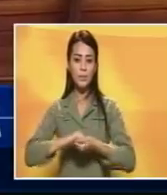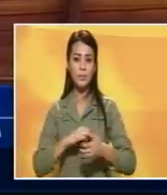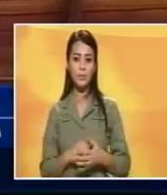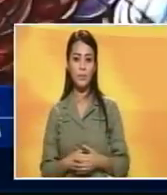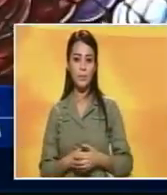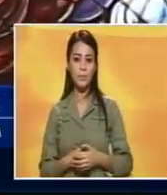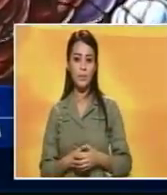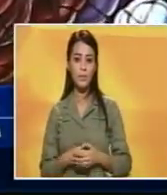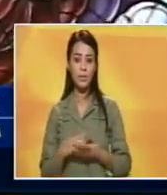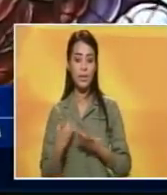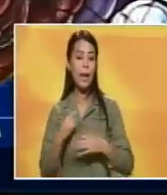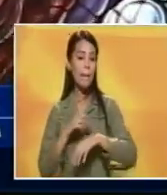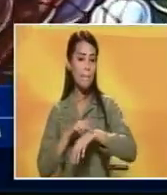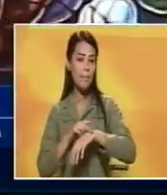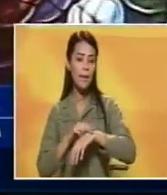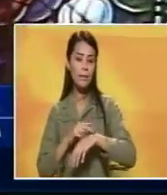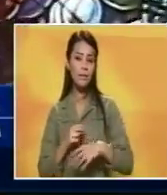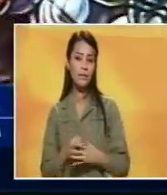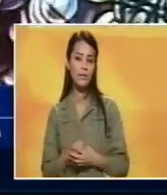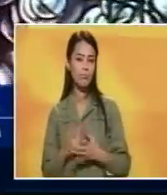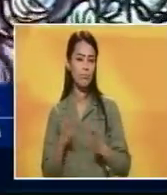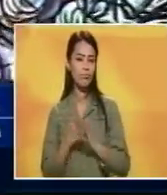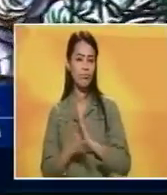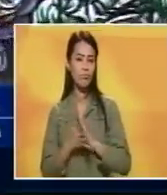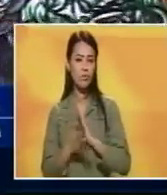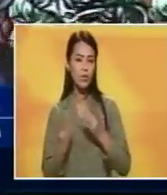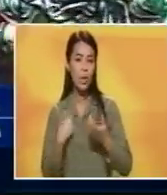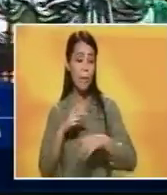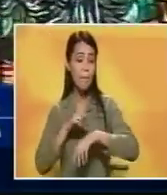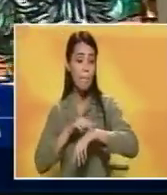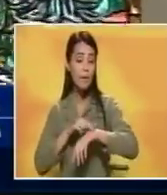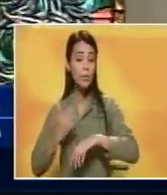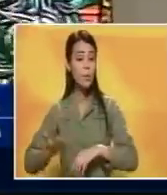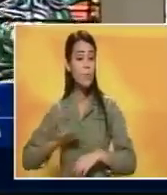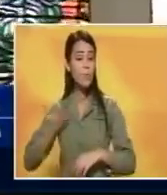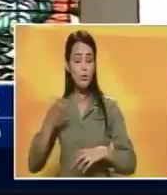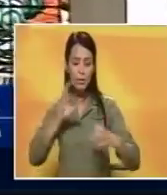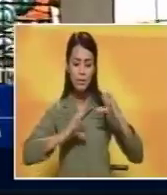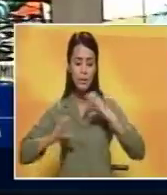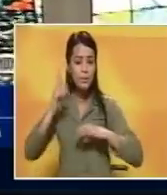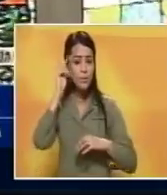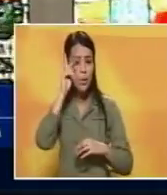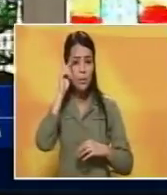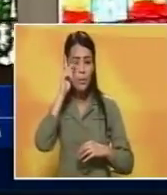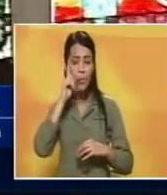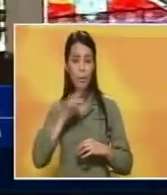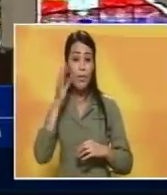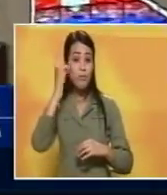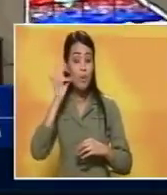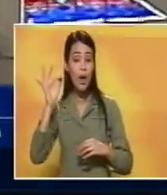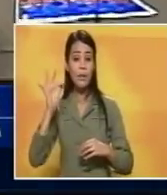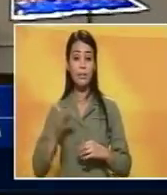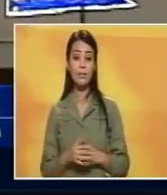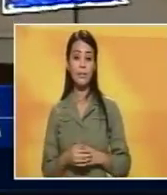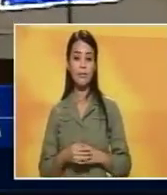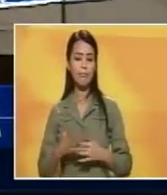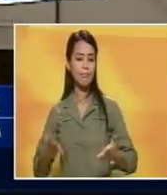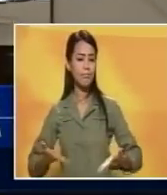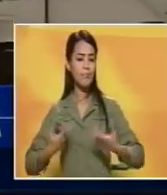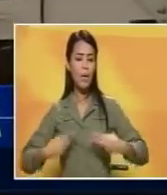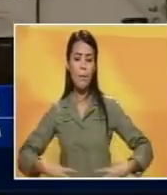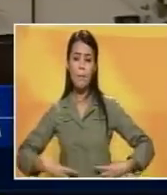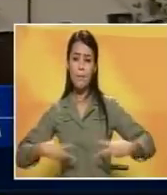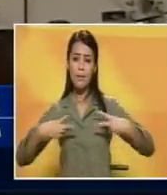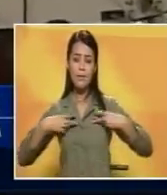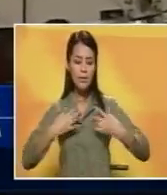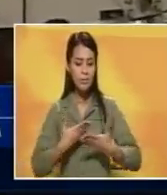José Gregorio Hernández, quien se convertiría en un destacado médico científico, profesor, filántropo, dedicando su vida al servicio de